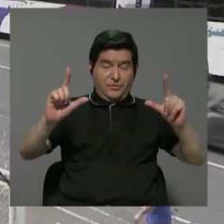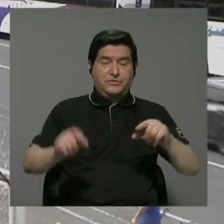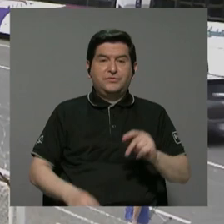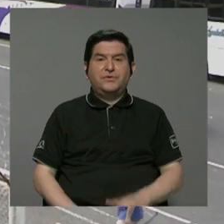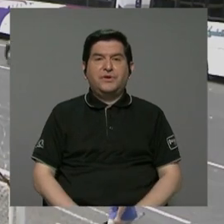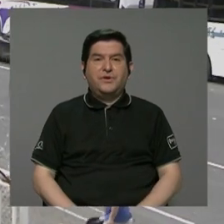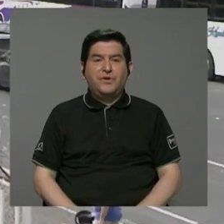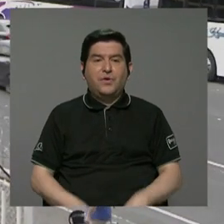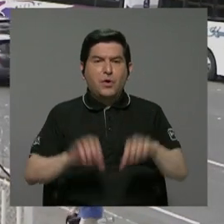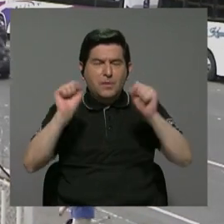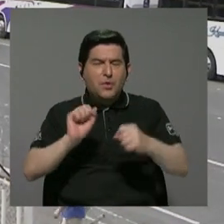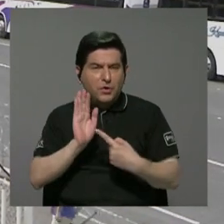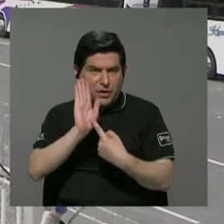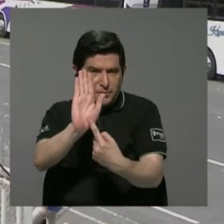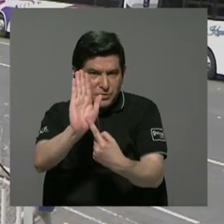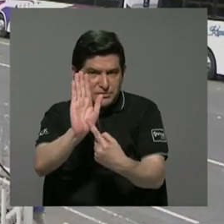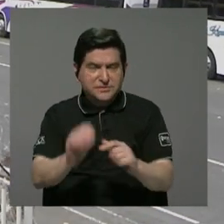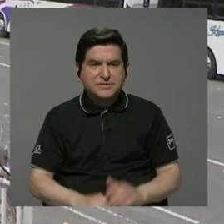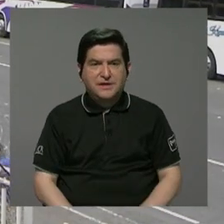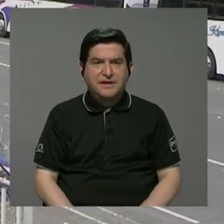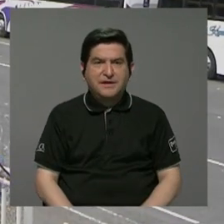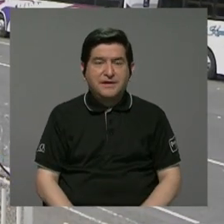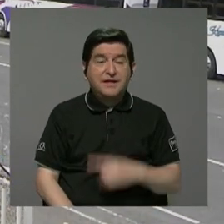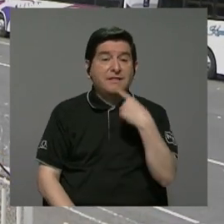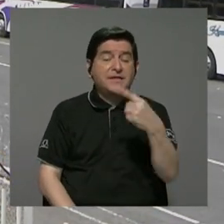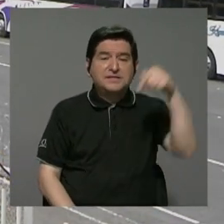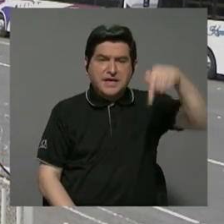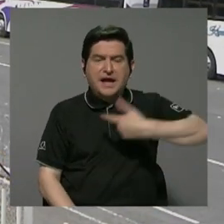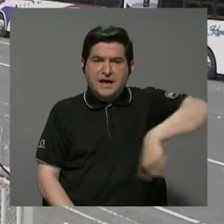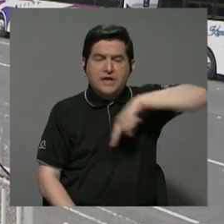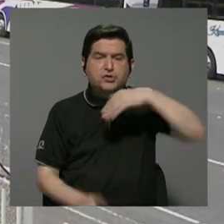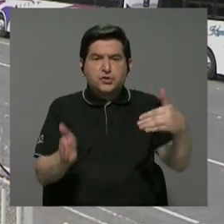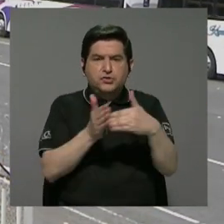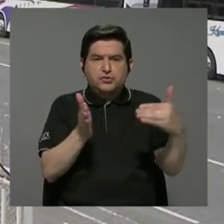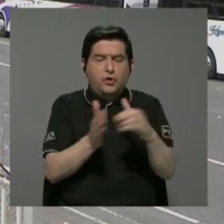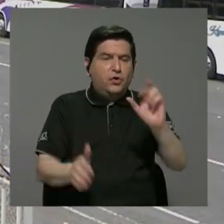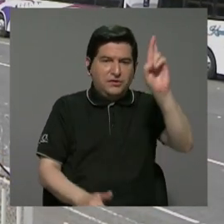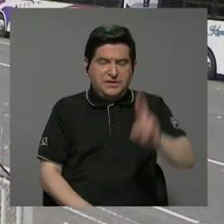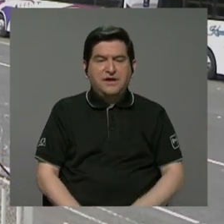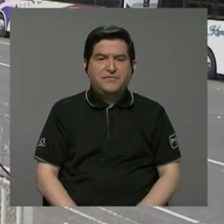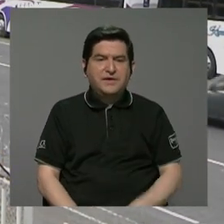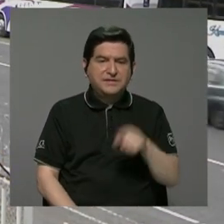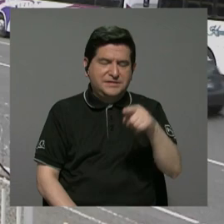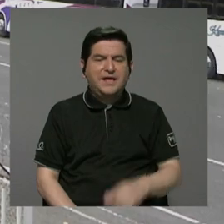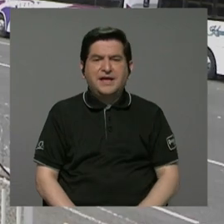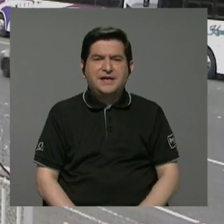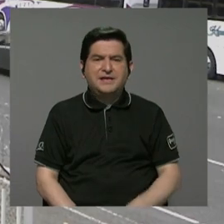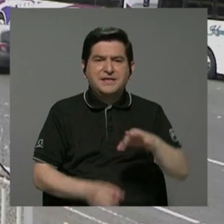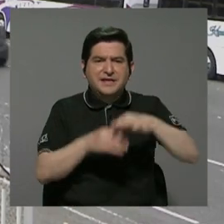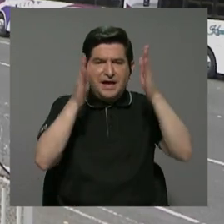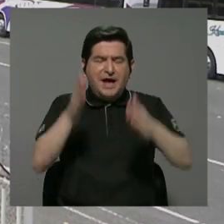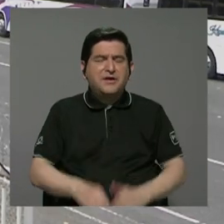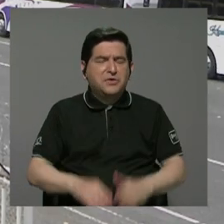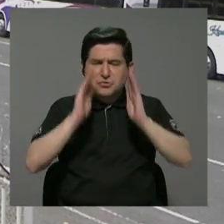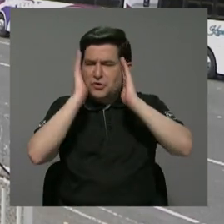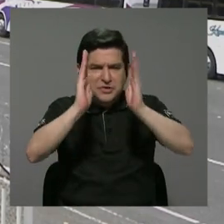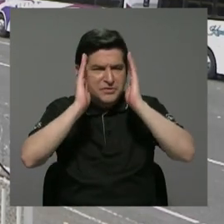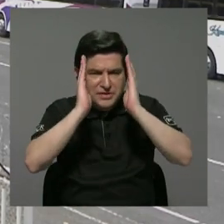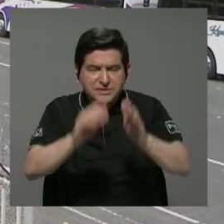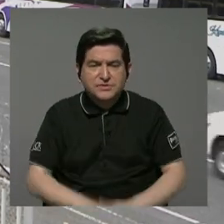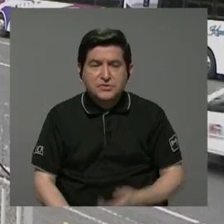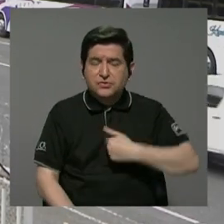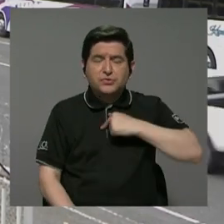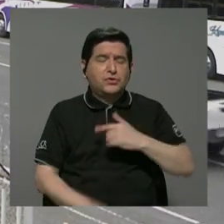el compañero podemos enfocar. El rótulo dice: aquí estamos de nuevo, Costa Rica. un chop suey de agricultores ignorados, que no